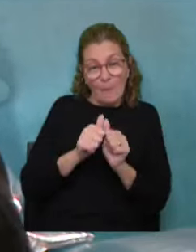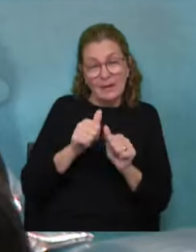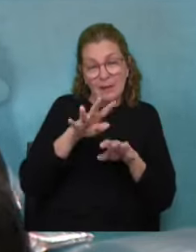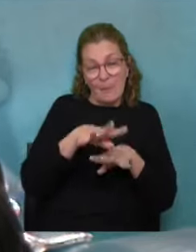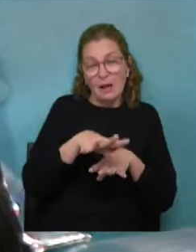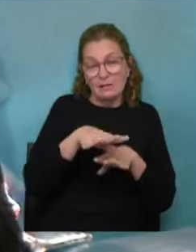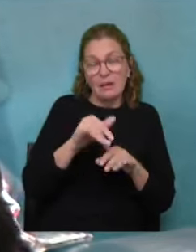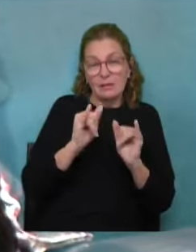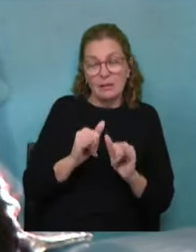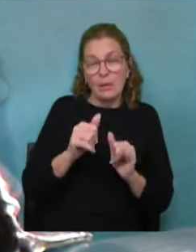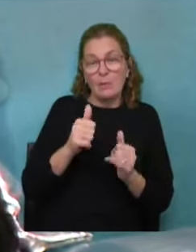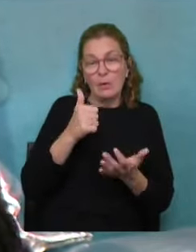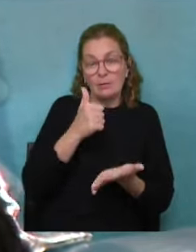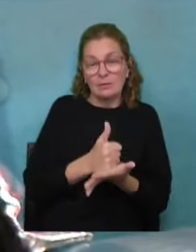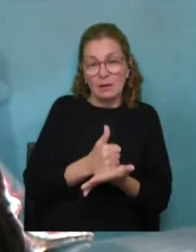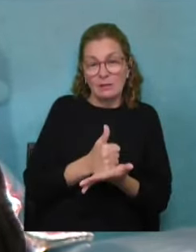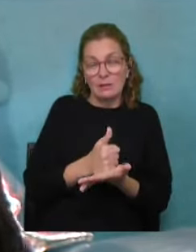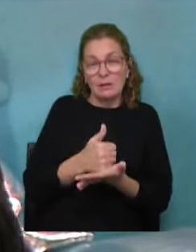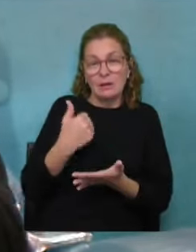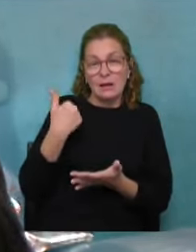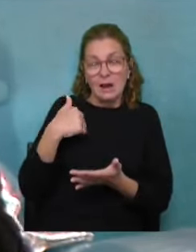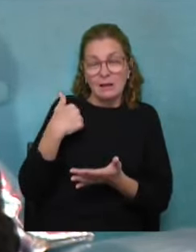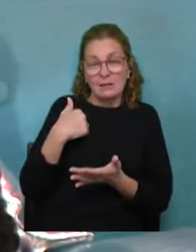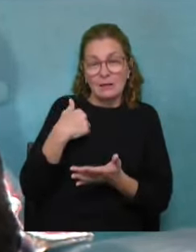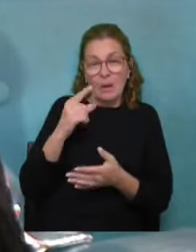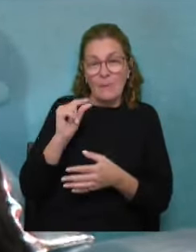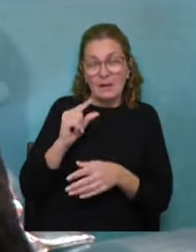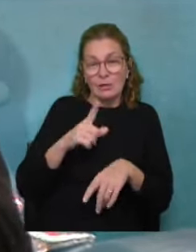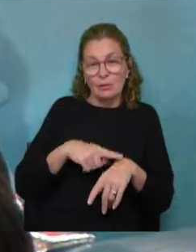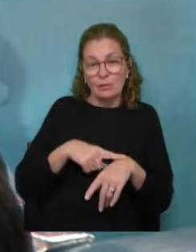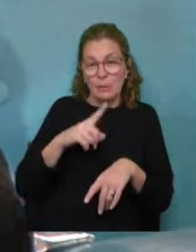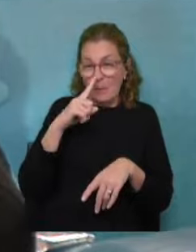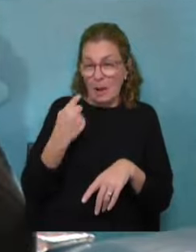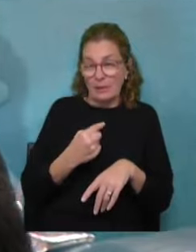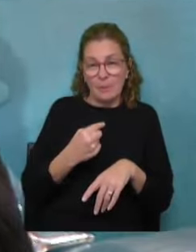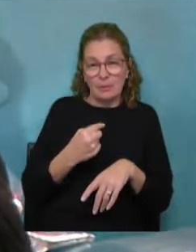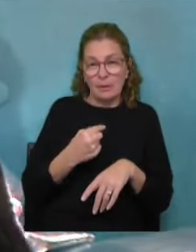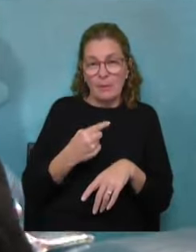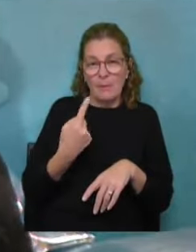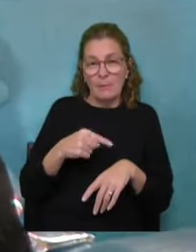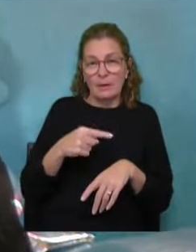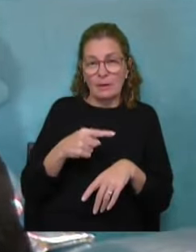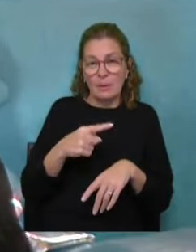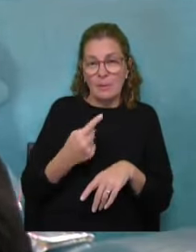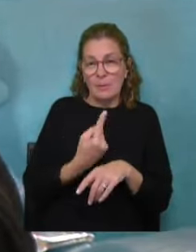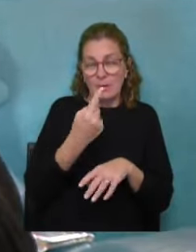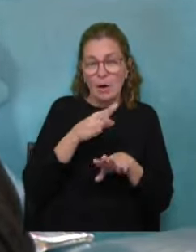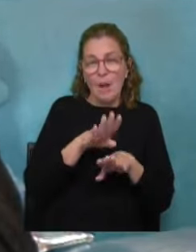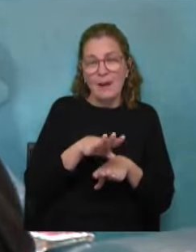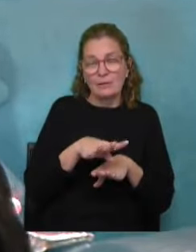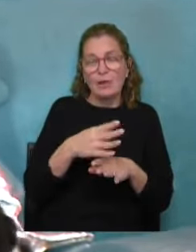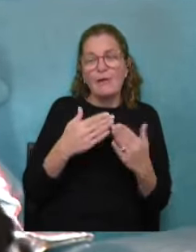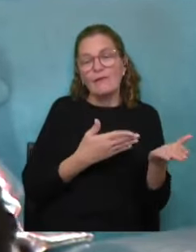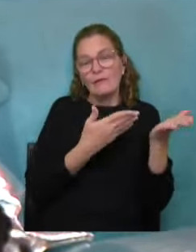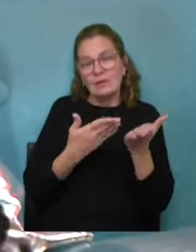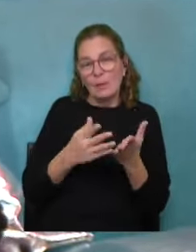marcha y vamos a estar en Buenos Aires menos tiempo y más apurados, pero preferimos priorizar la marcha. Así que los invitamos